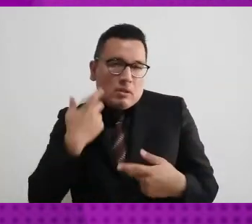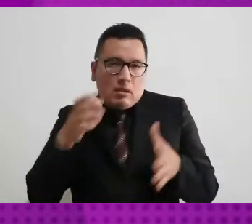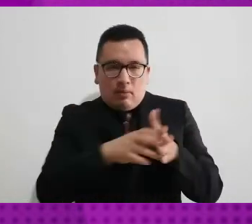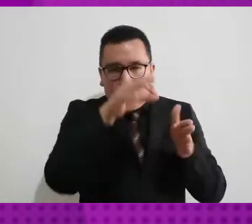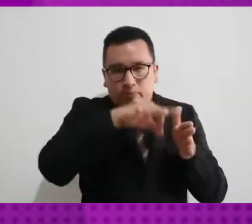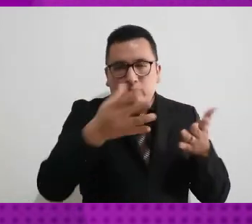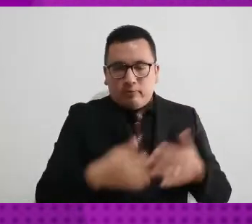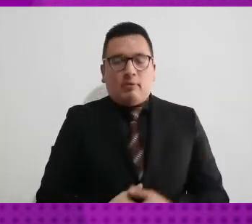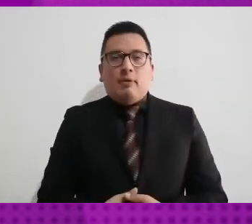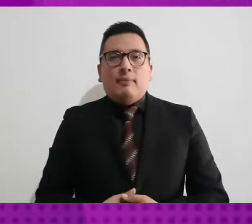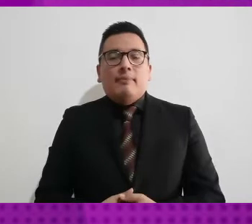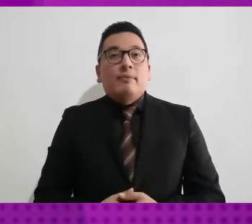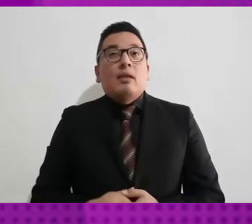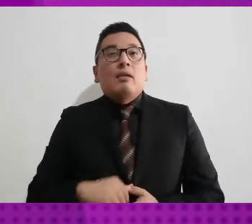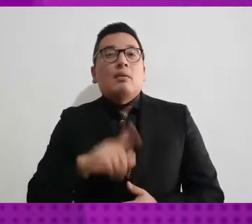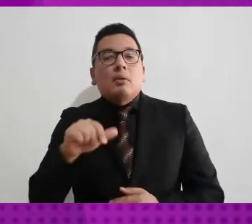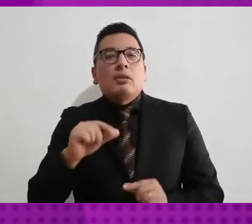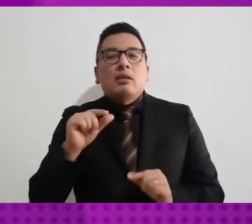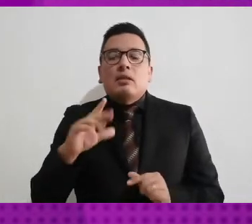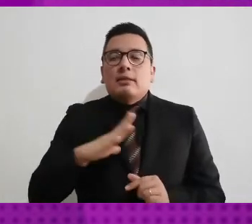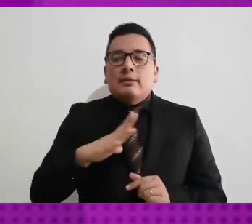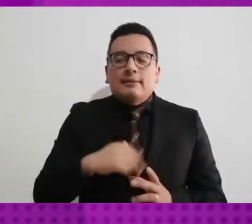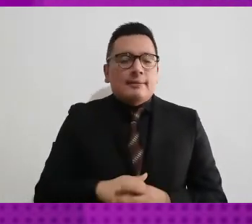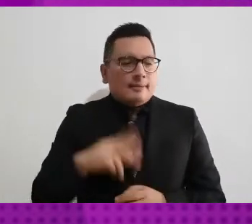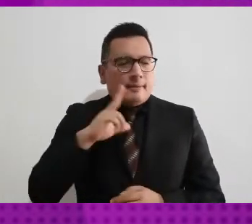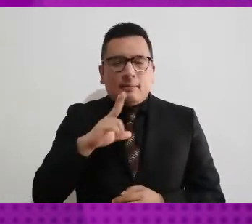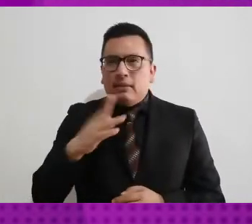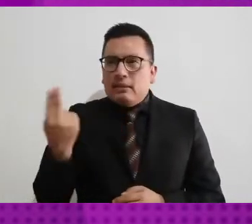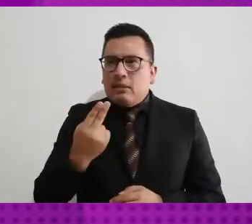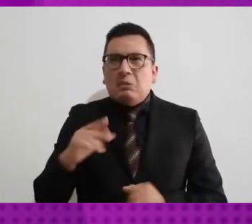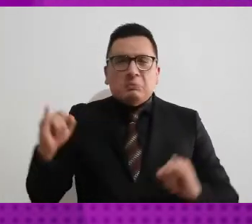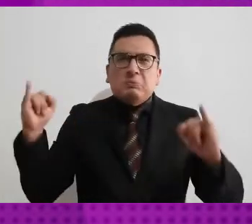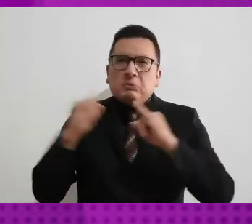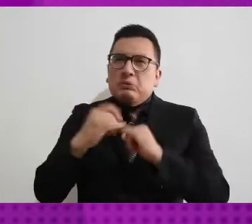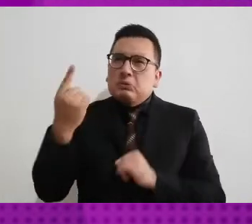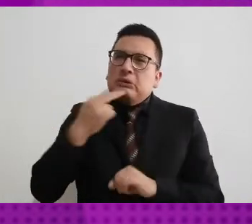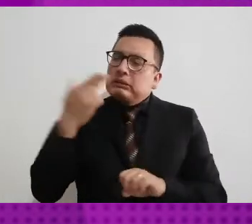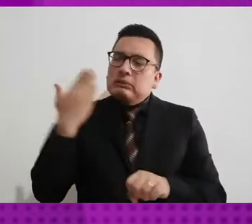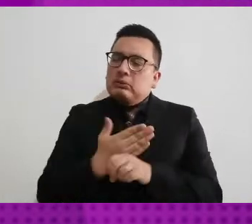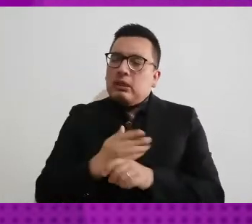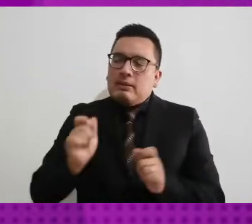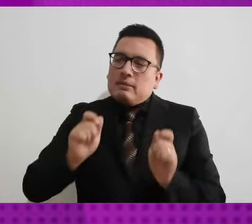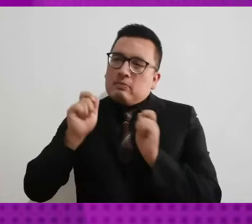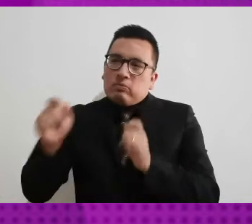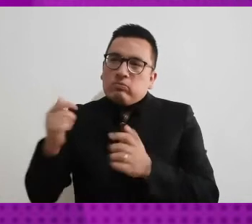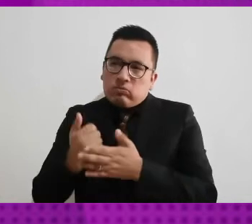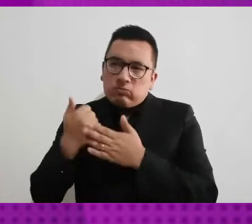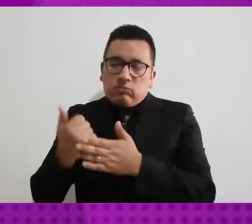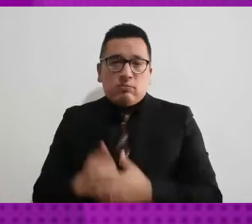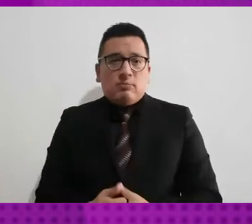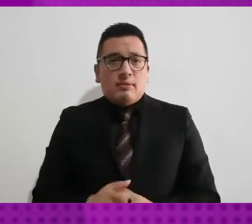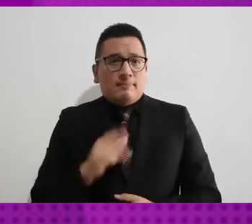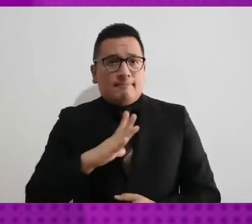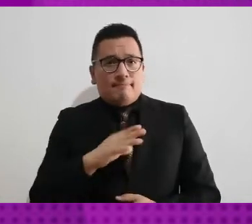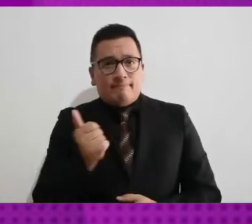y luego se fue dando una autonomía paulativa tanto a la institución responsable de organizar las elecciones como